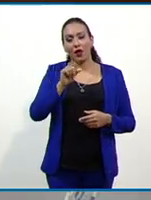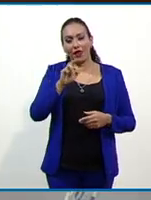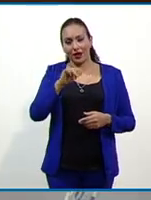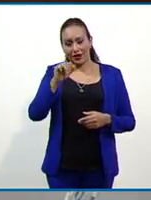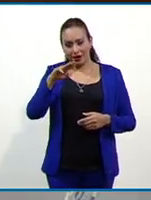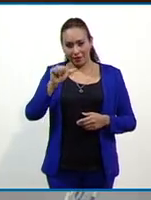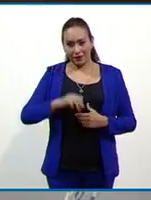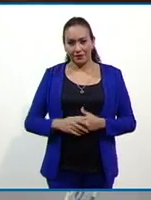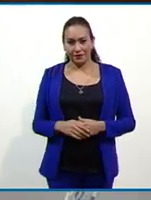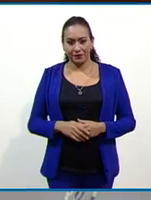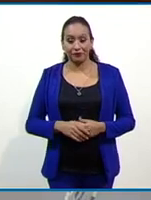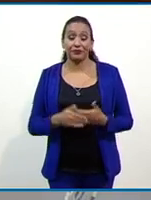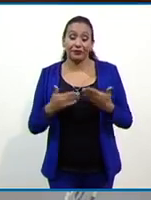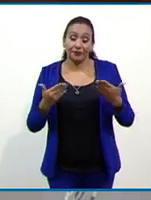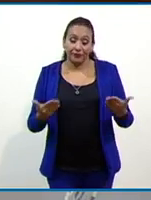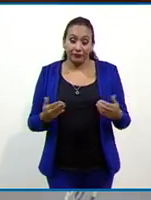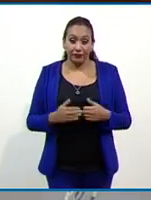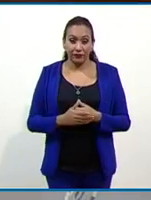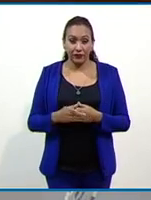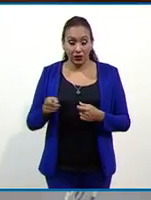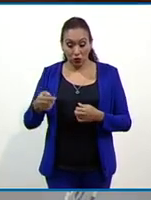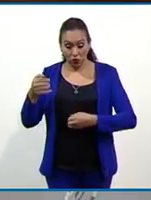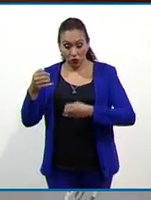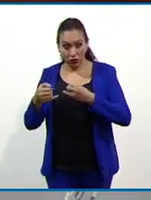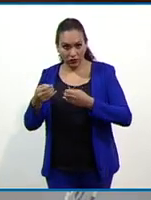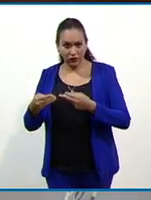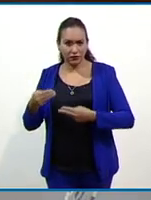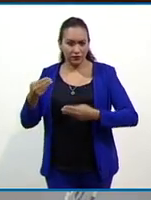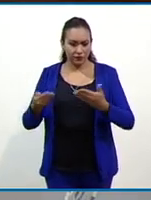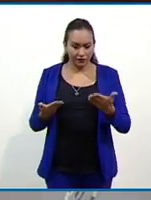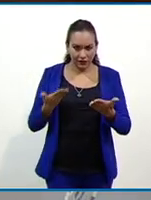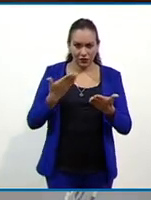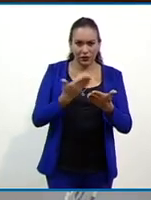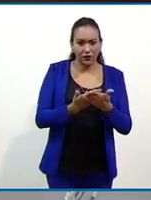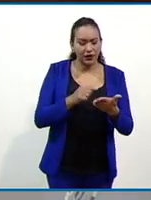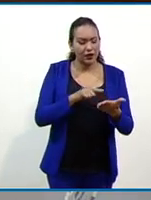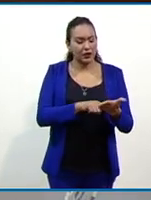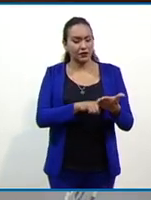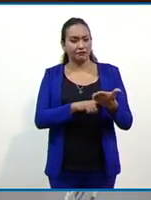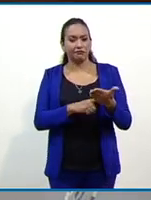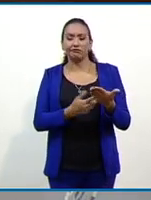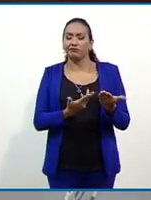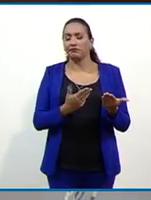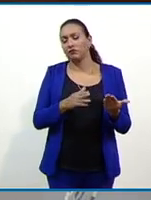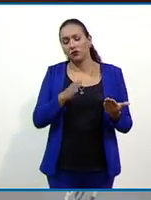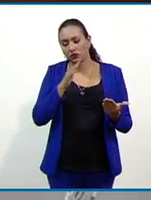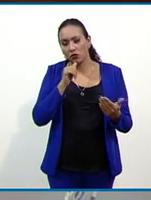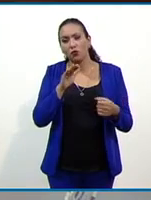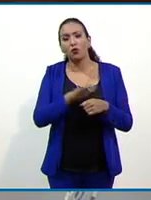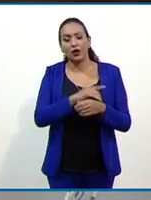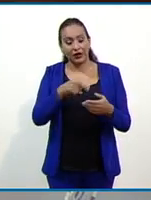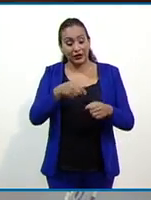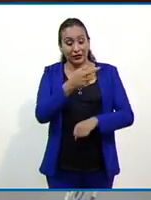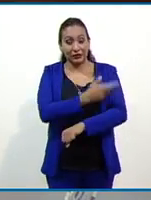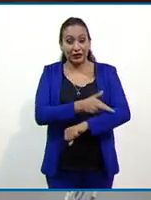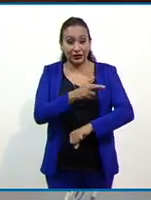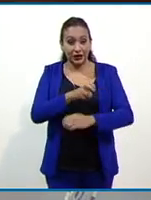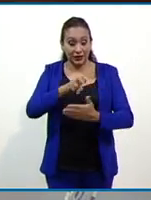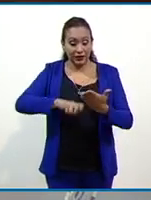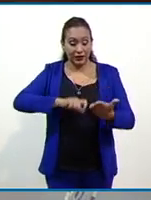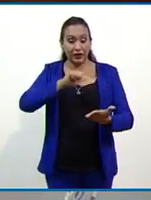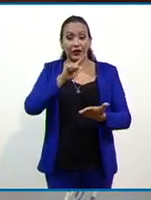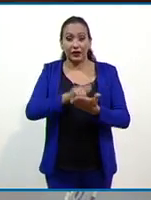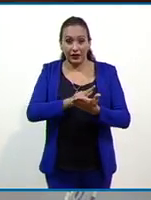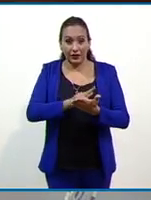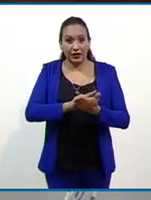que la petición de medidas cautelares de los promoventes ha quedado sin materia, ya que el procedimiento de reforma